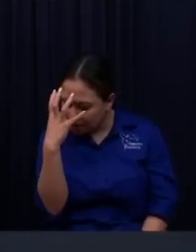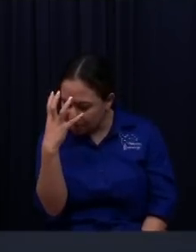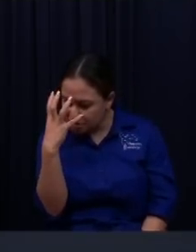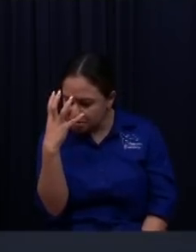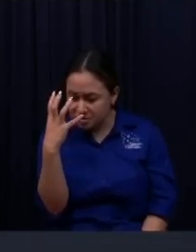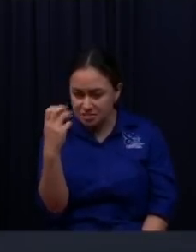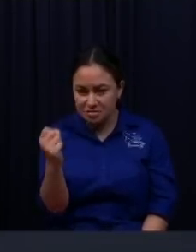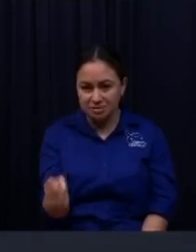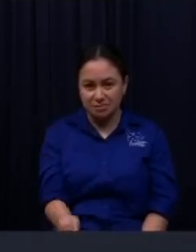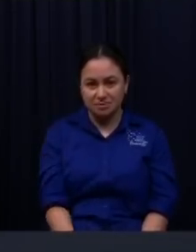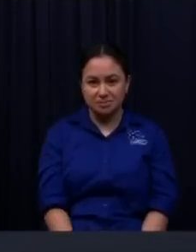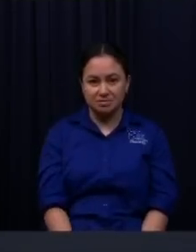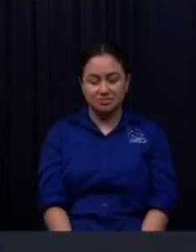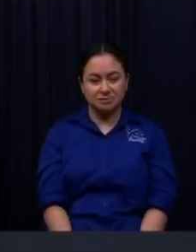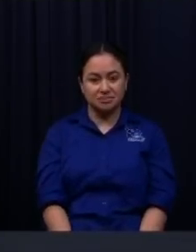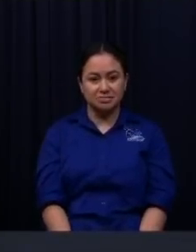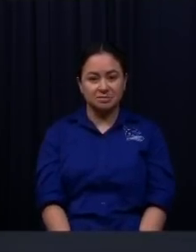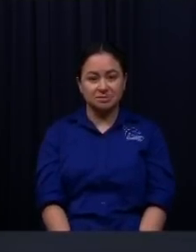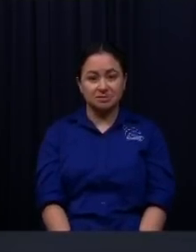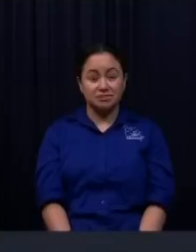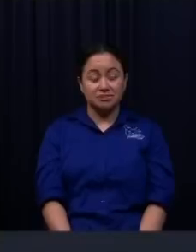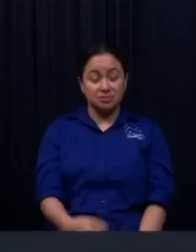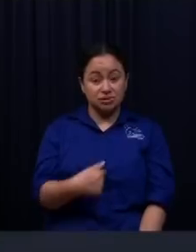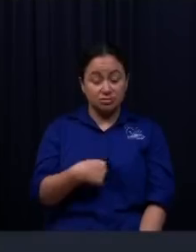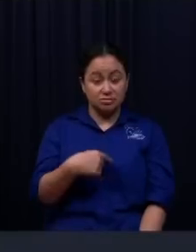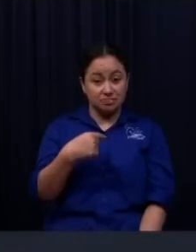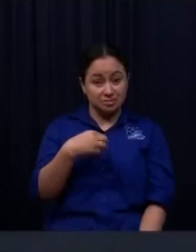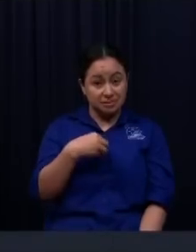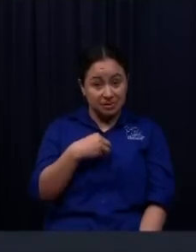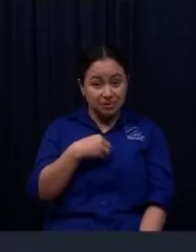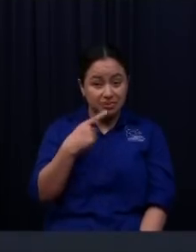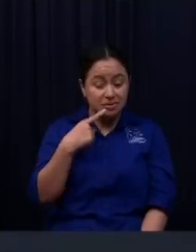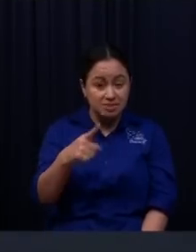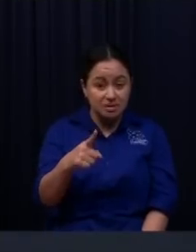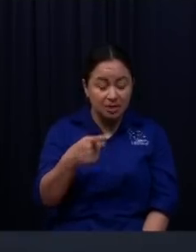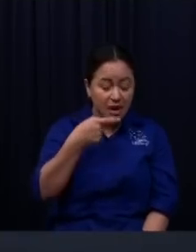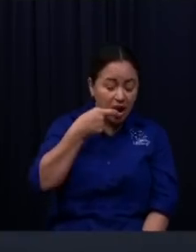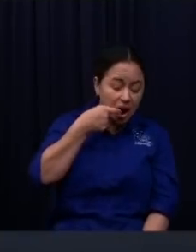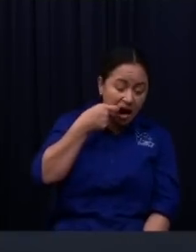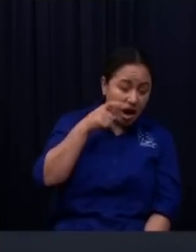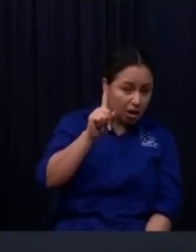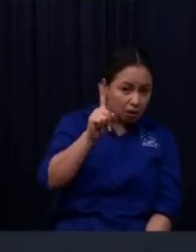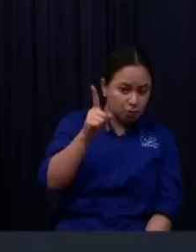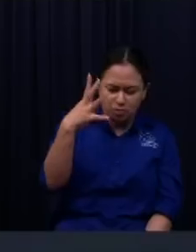Y te quiero decir que la tentación no es pecado y que te puedo ayudar.